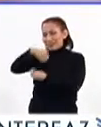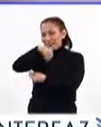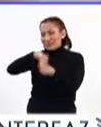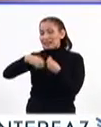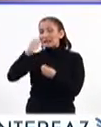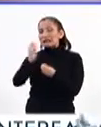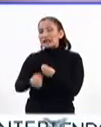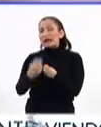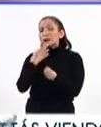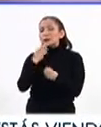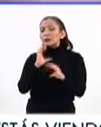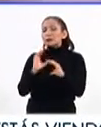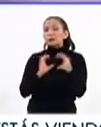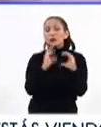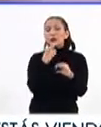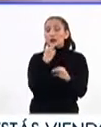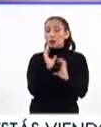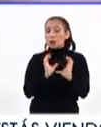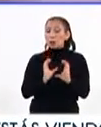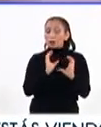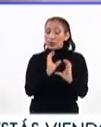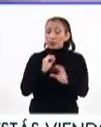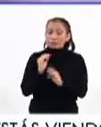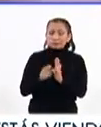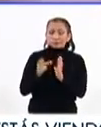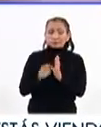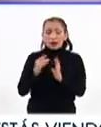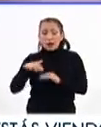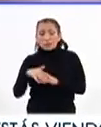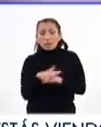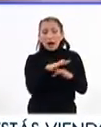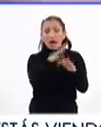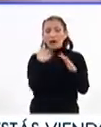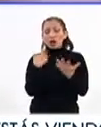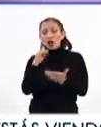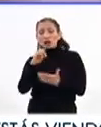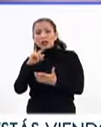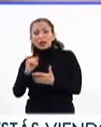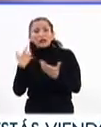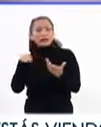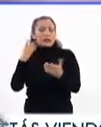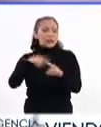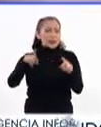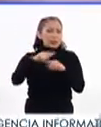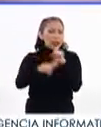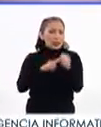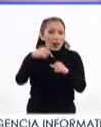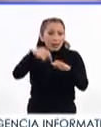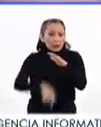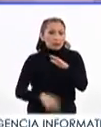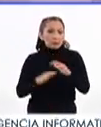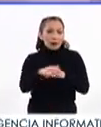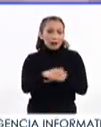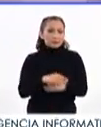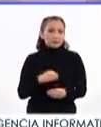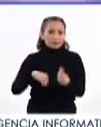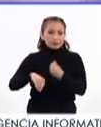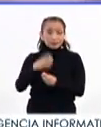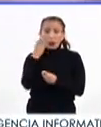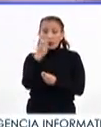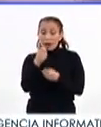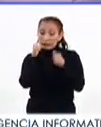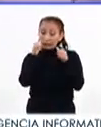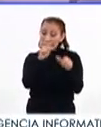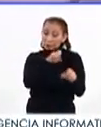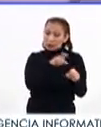sostenible, que es conservar y utilizar de forma sostenible los océanos, mares y recursos marinos para el desarrollo sostenible, con una